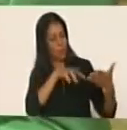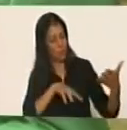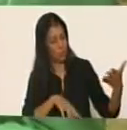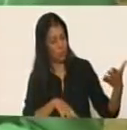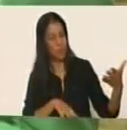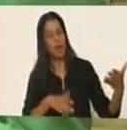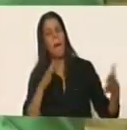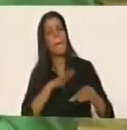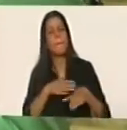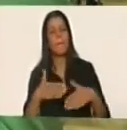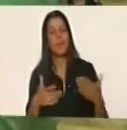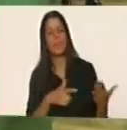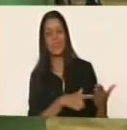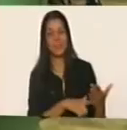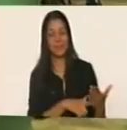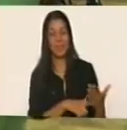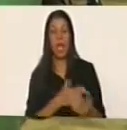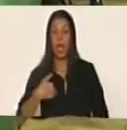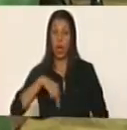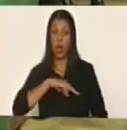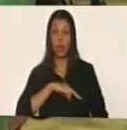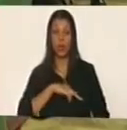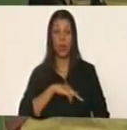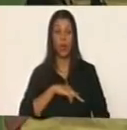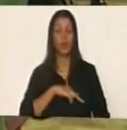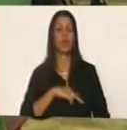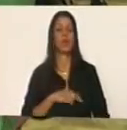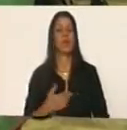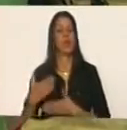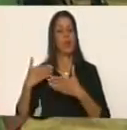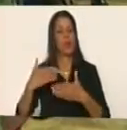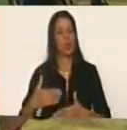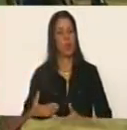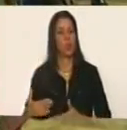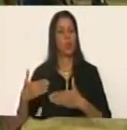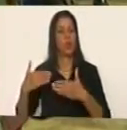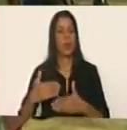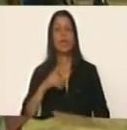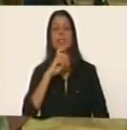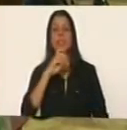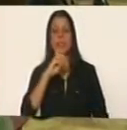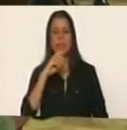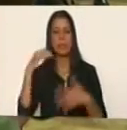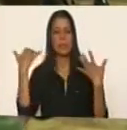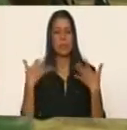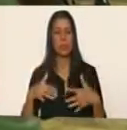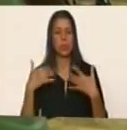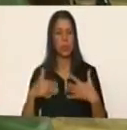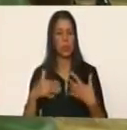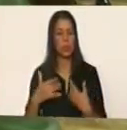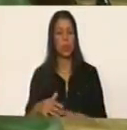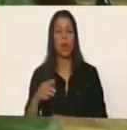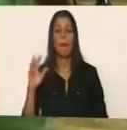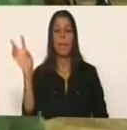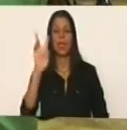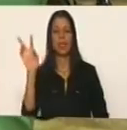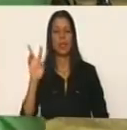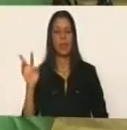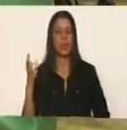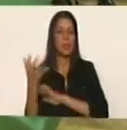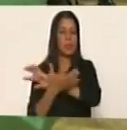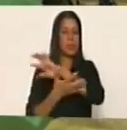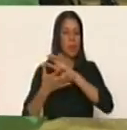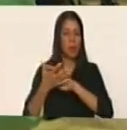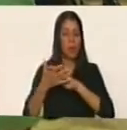porque, bueno, nosotros hemos transitado todo este camino difícil, espinoso, de los últimos tiempos, ¿no? Después de la